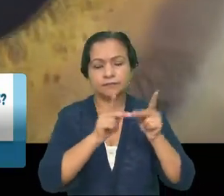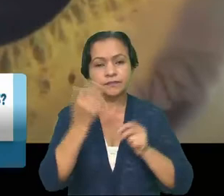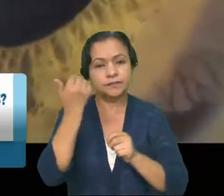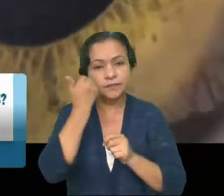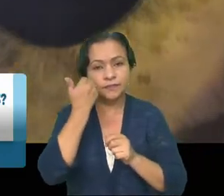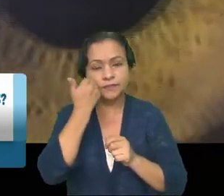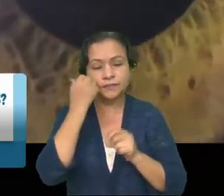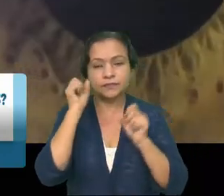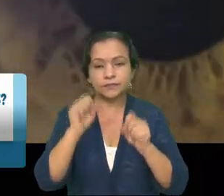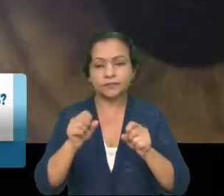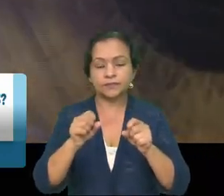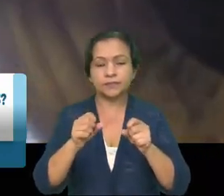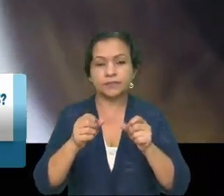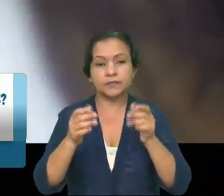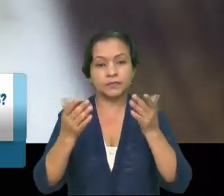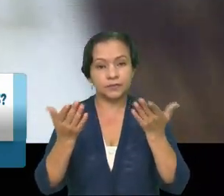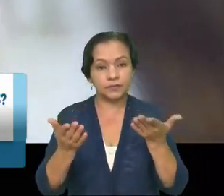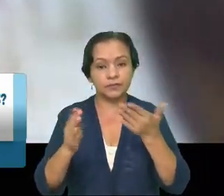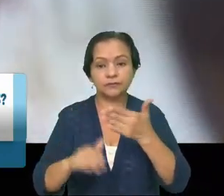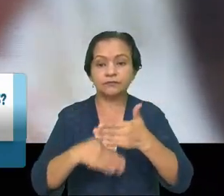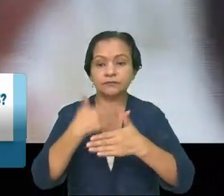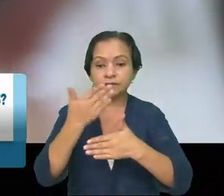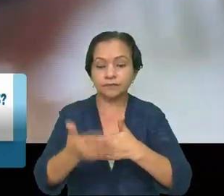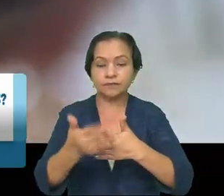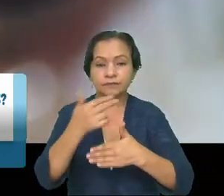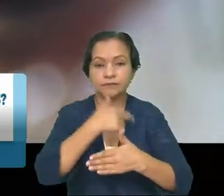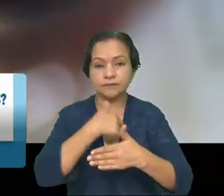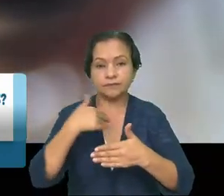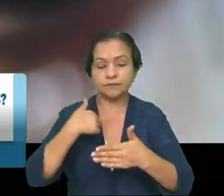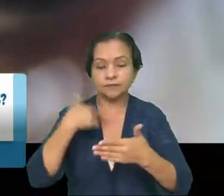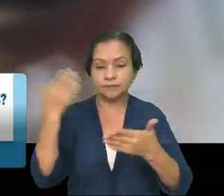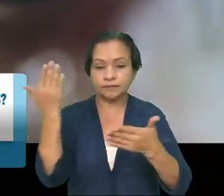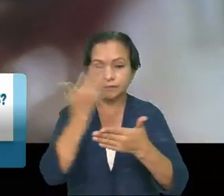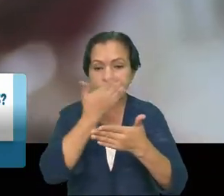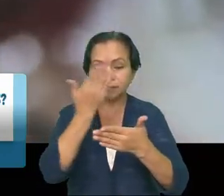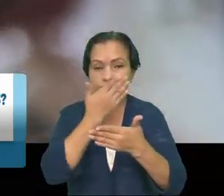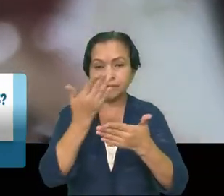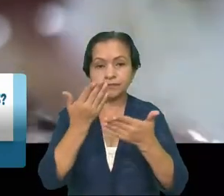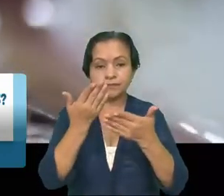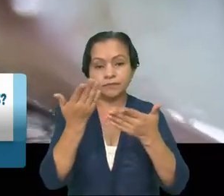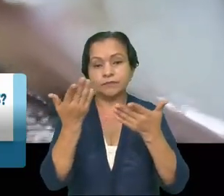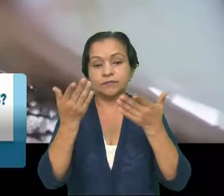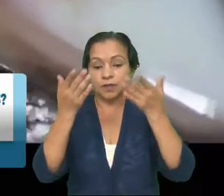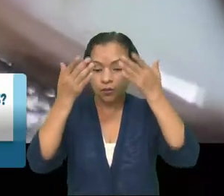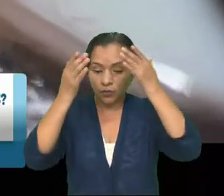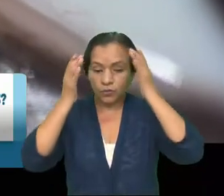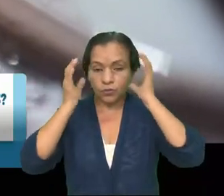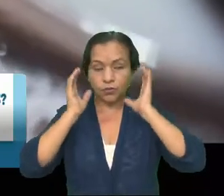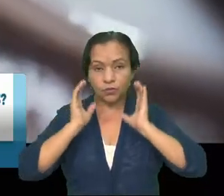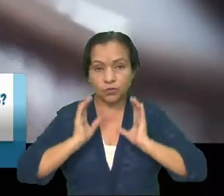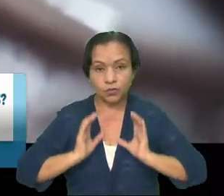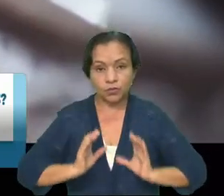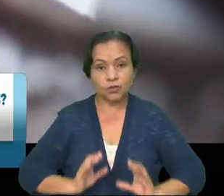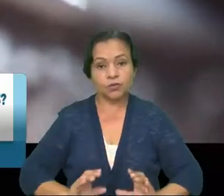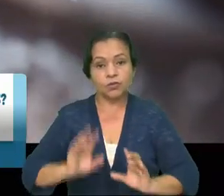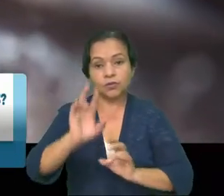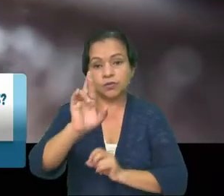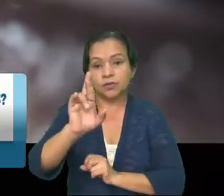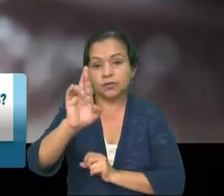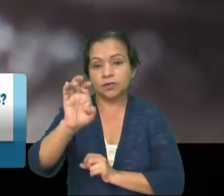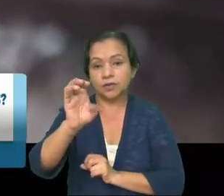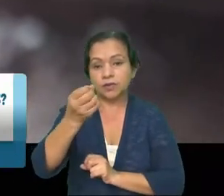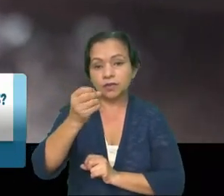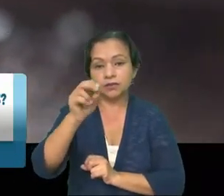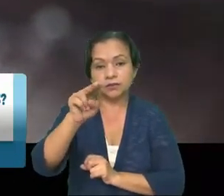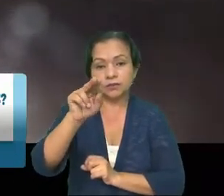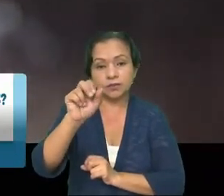que pudieran ser brotes, después el siguiente paso es hacer un estudio de imagen que se llama resonancia magnética. Las lesiones se van